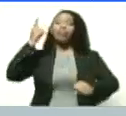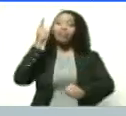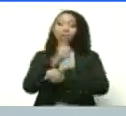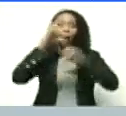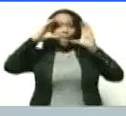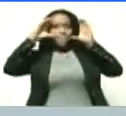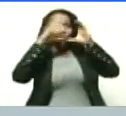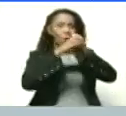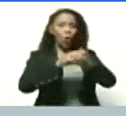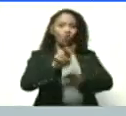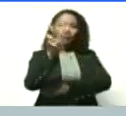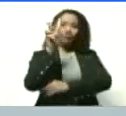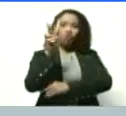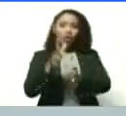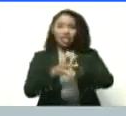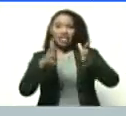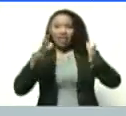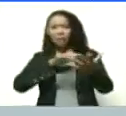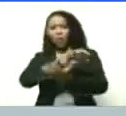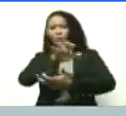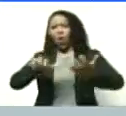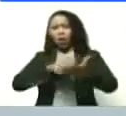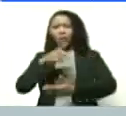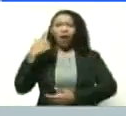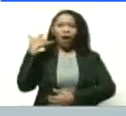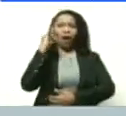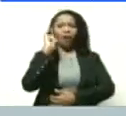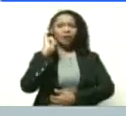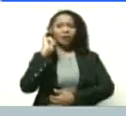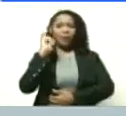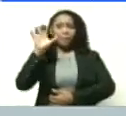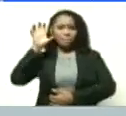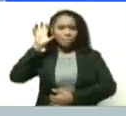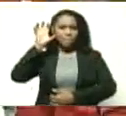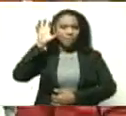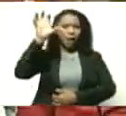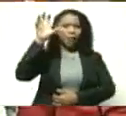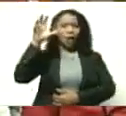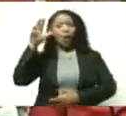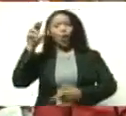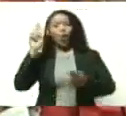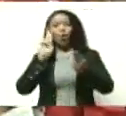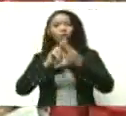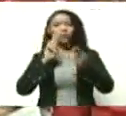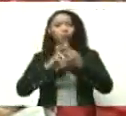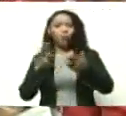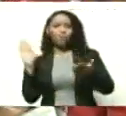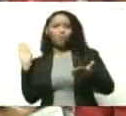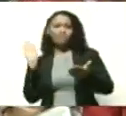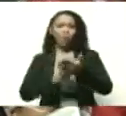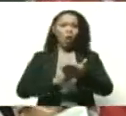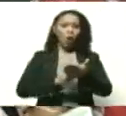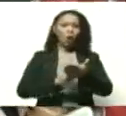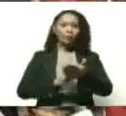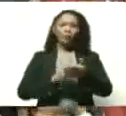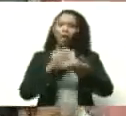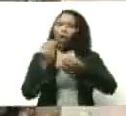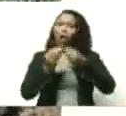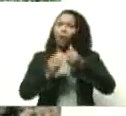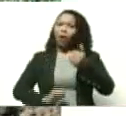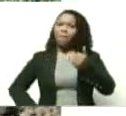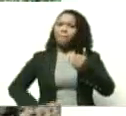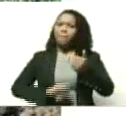enfocada en dos grandes problemas que tenemos. El patrón de conocimiento impuesto. ¿Cómo